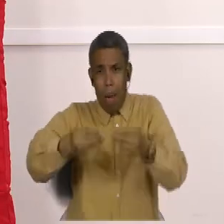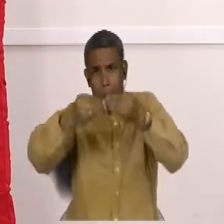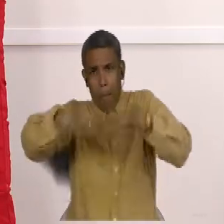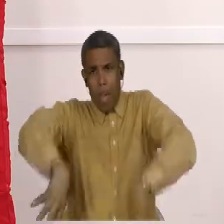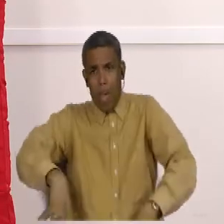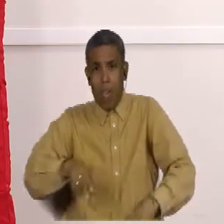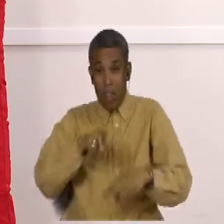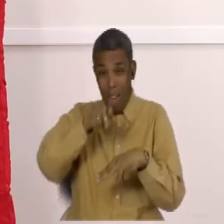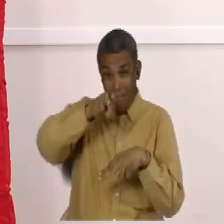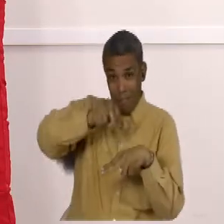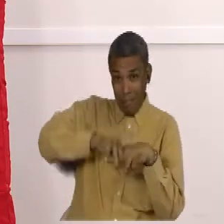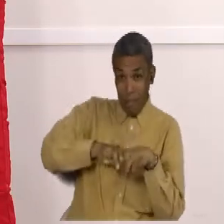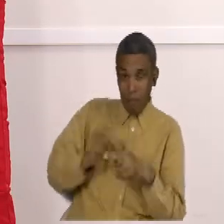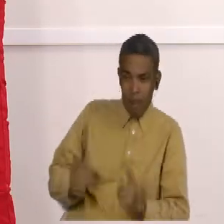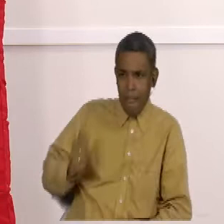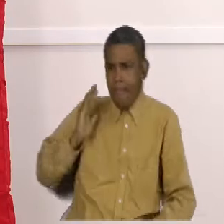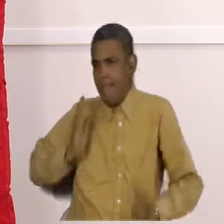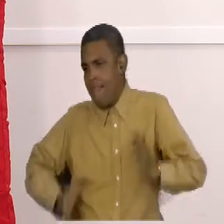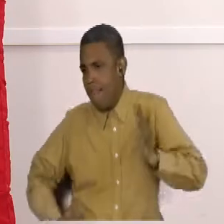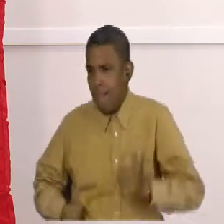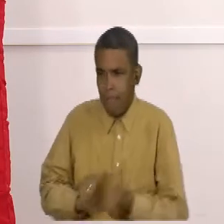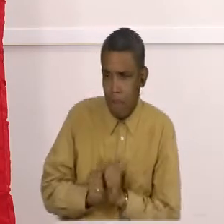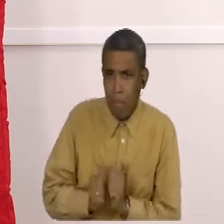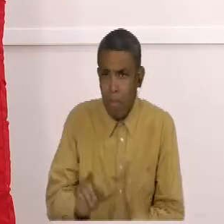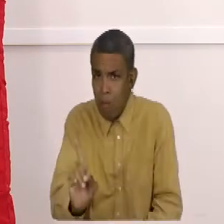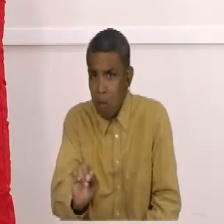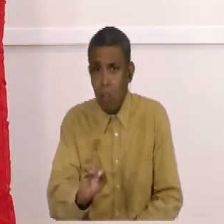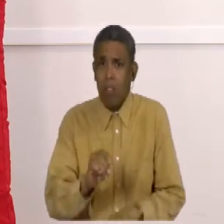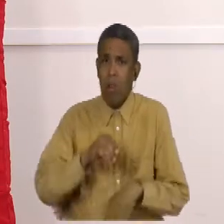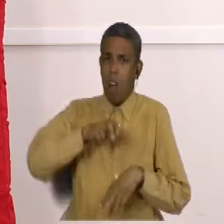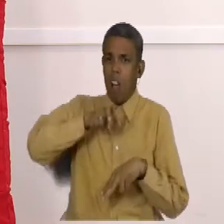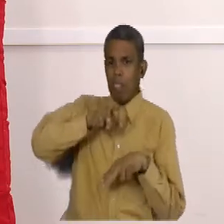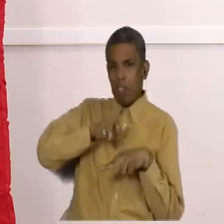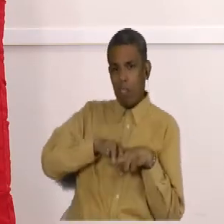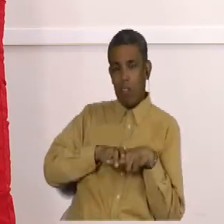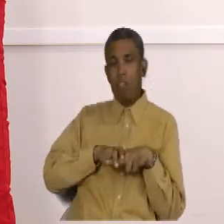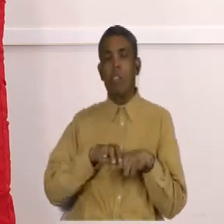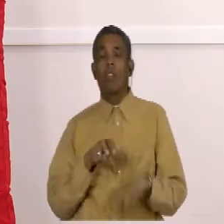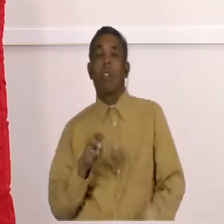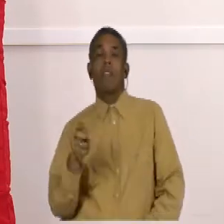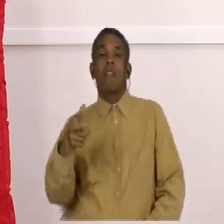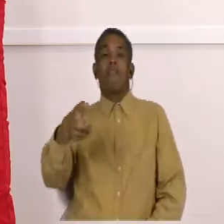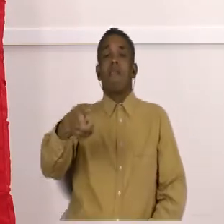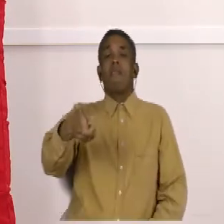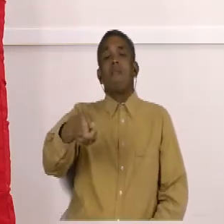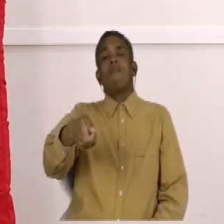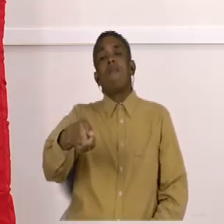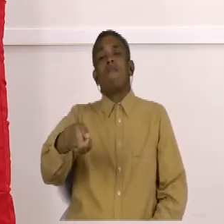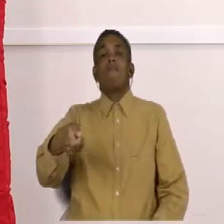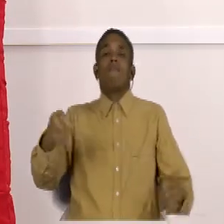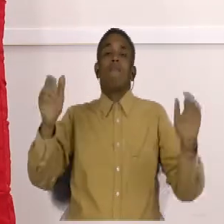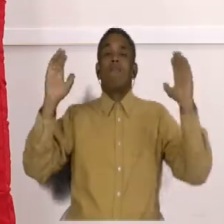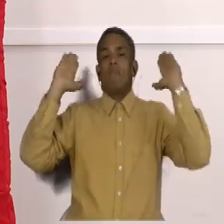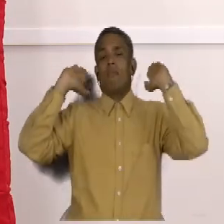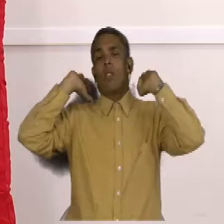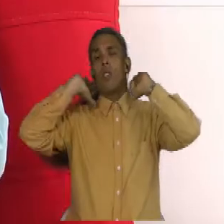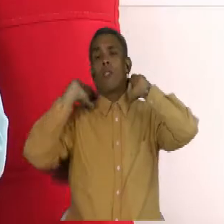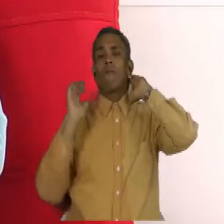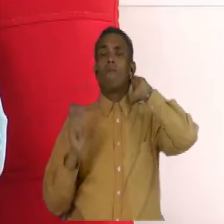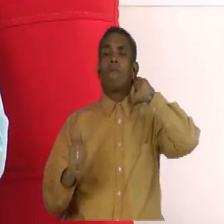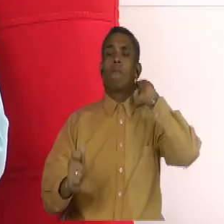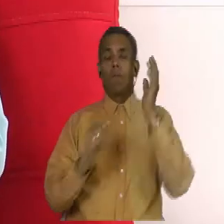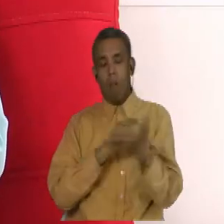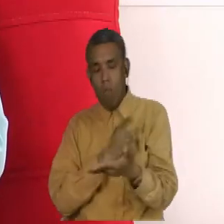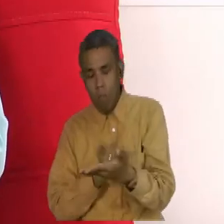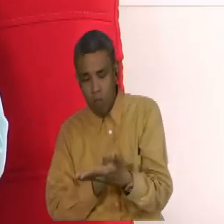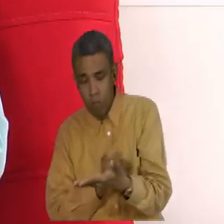sedentarios, niños que sus papás prefieren tenerlos en la habitación calladitos, concentrados, en lugar de llevarlos a actividad física. Sí, usted acaba de decir una